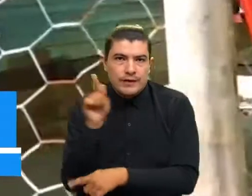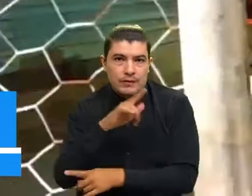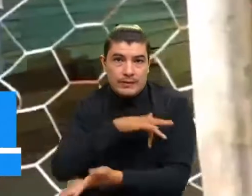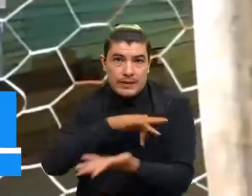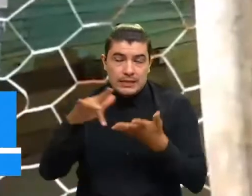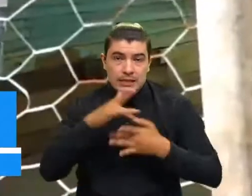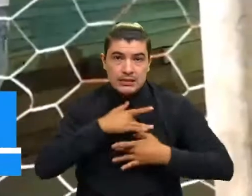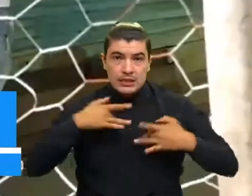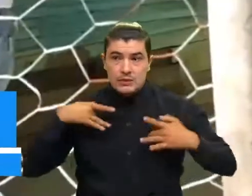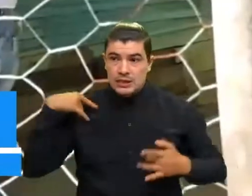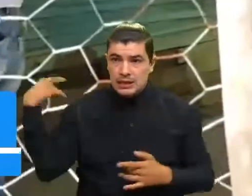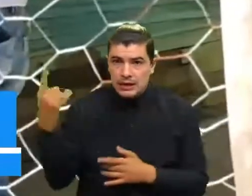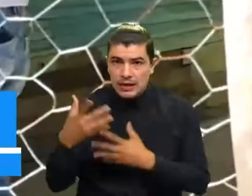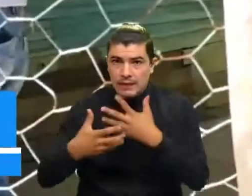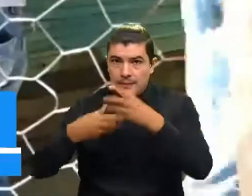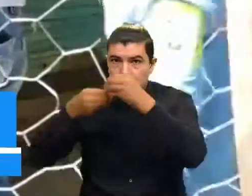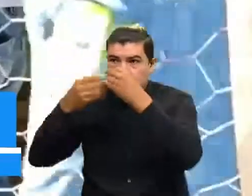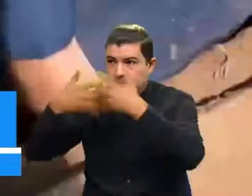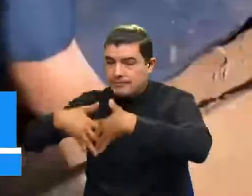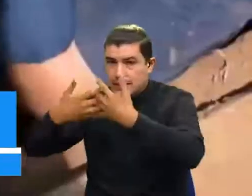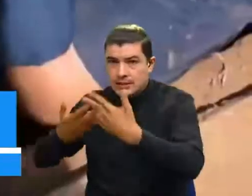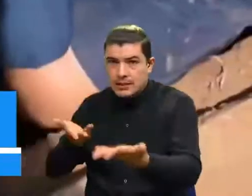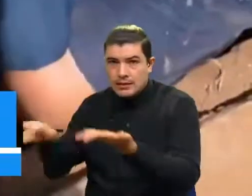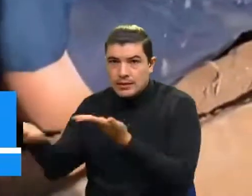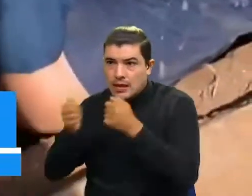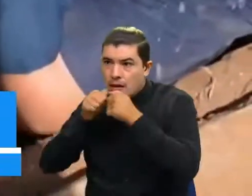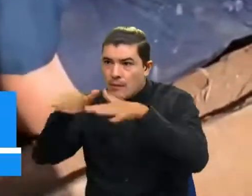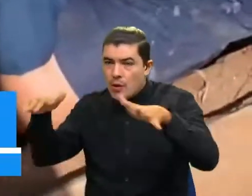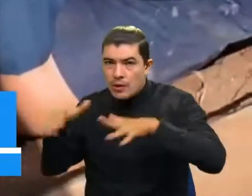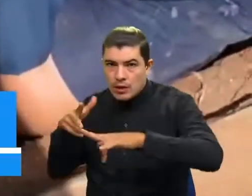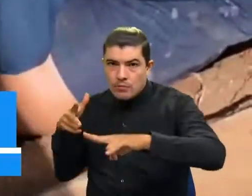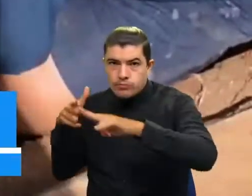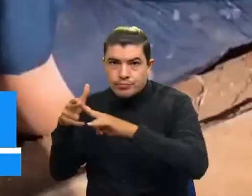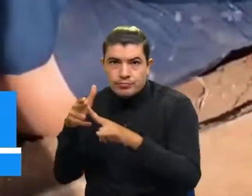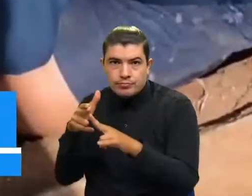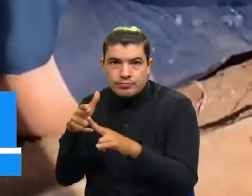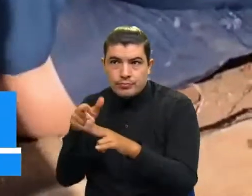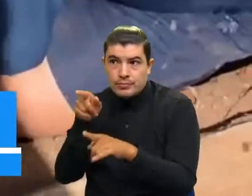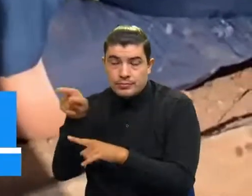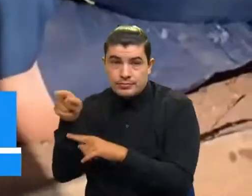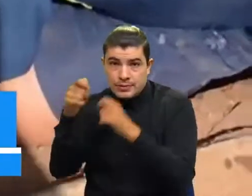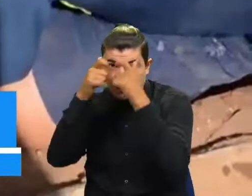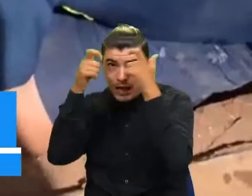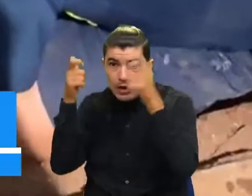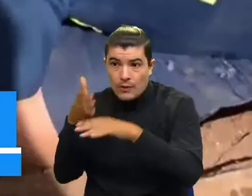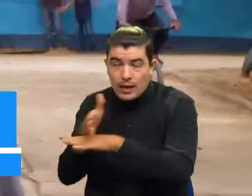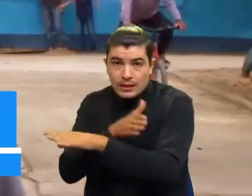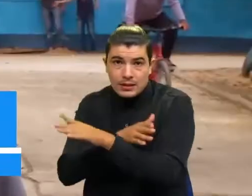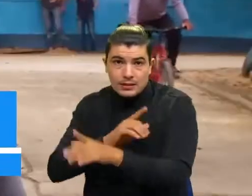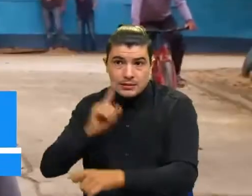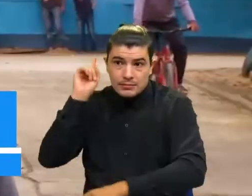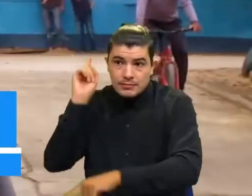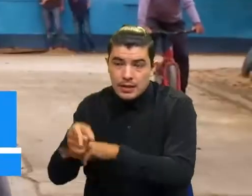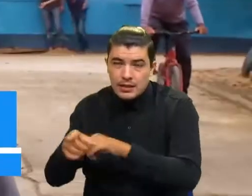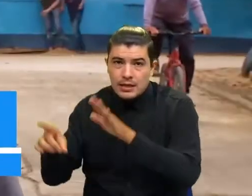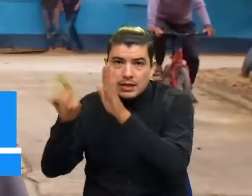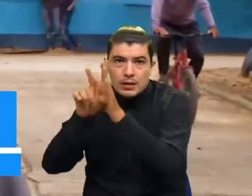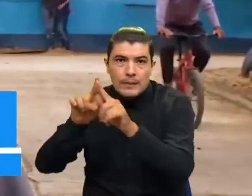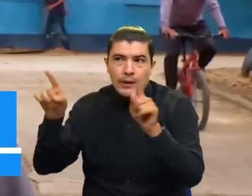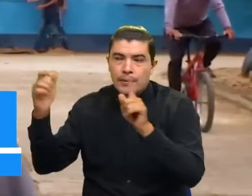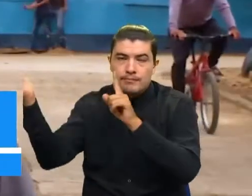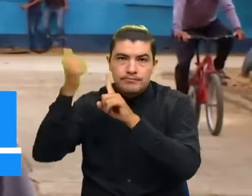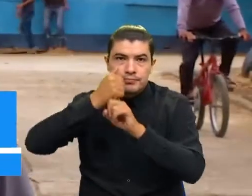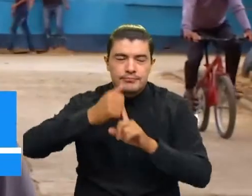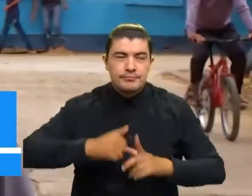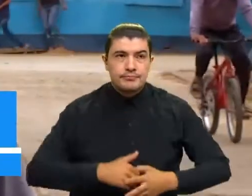prestadoras de servicios públicos iniciaron la suspensión del servicio pasando por encima del establecido. Pobreza enorme, o sea, aquí los